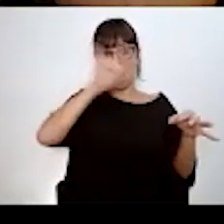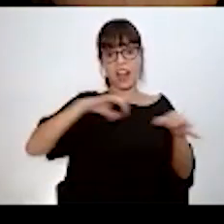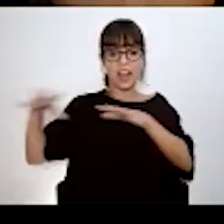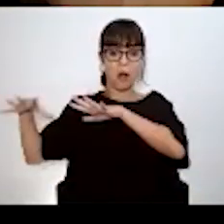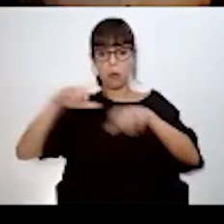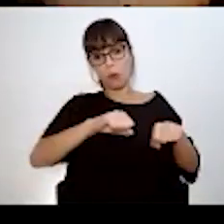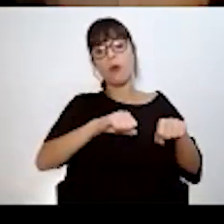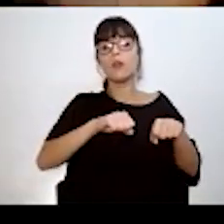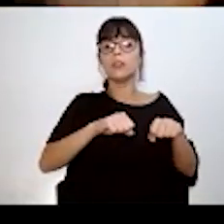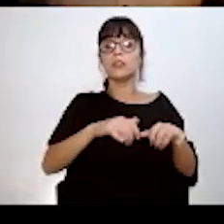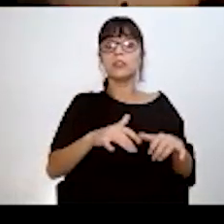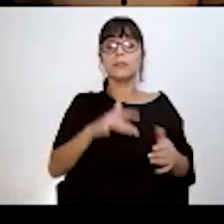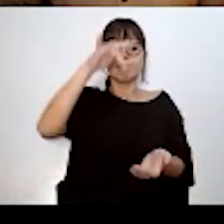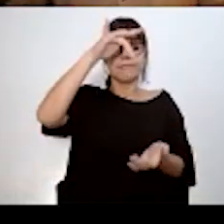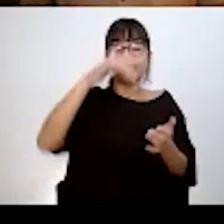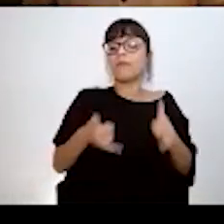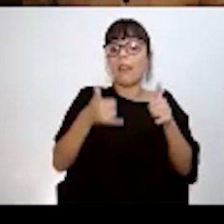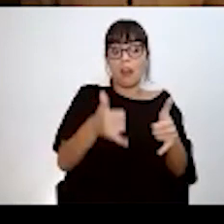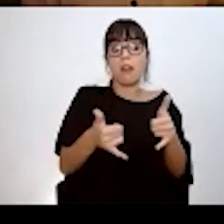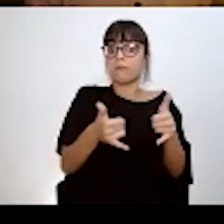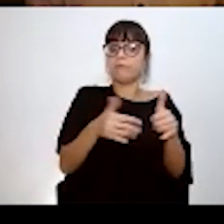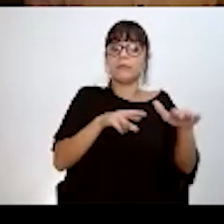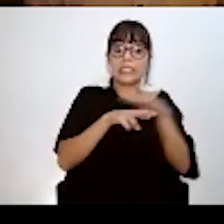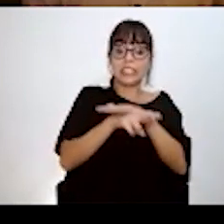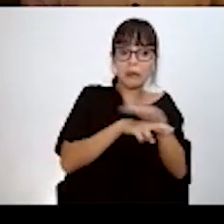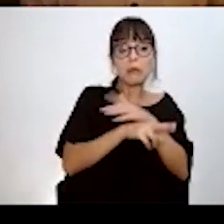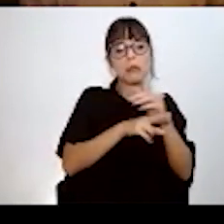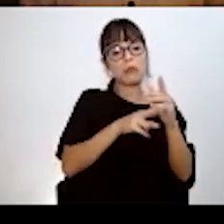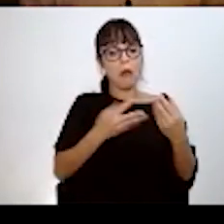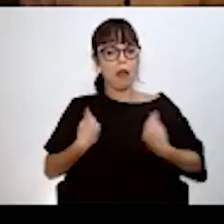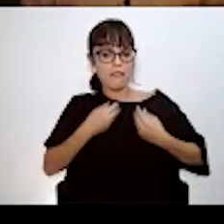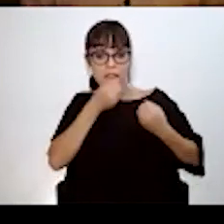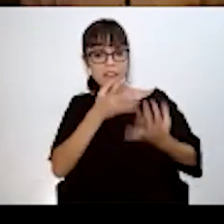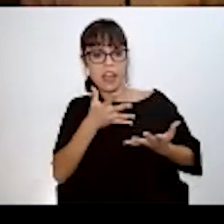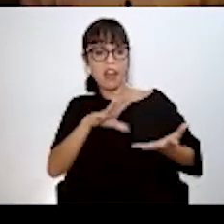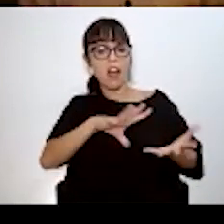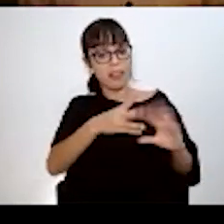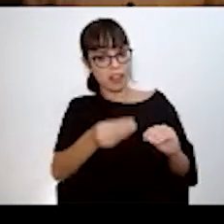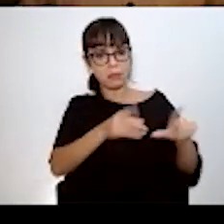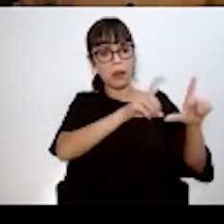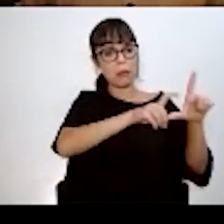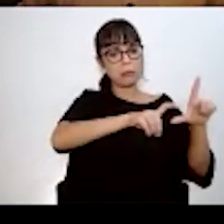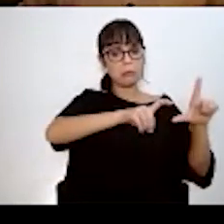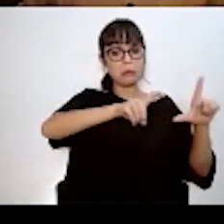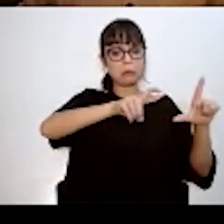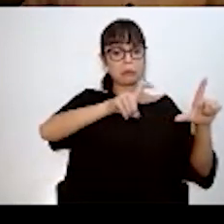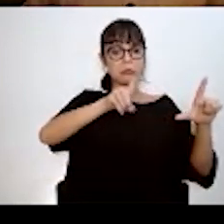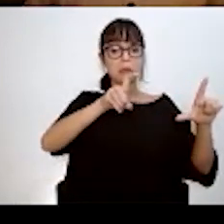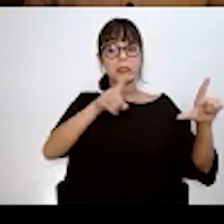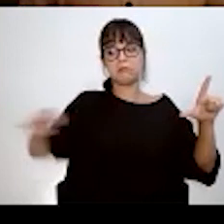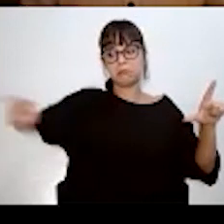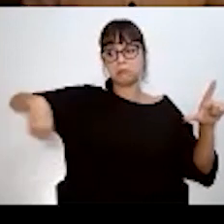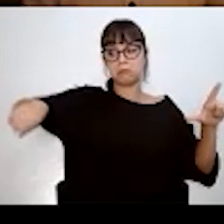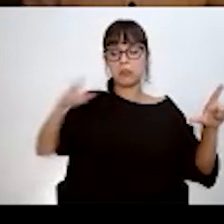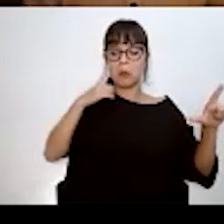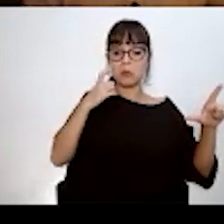prístino con una serie de recursos que se acomoda bien a las formas de vida a la que están acostumbrados en sus lugares de